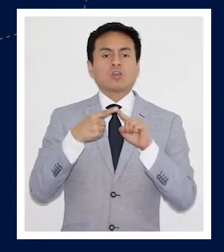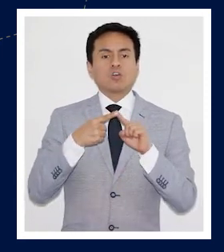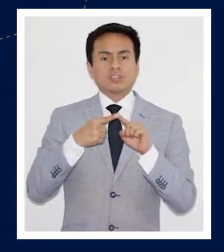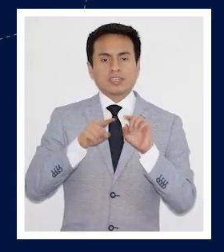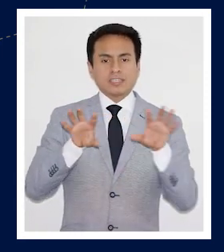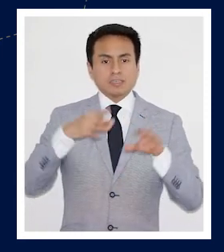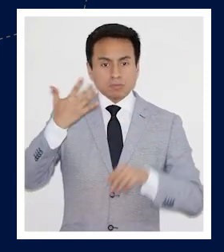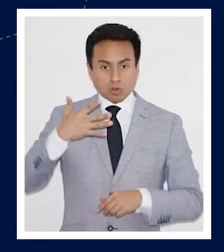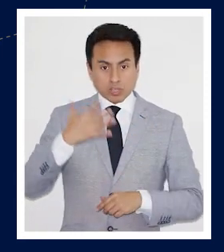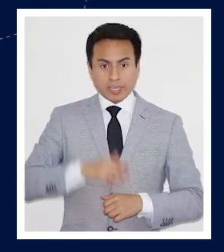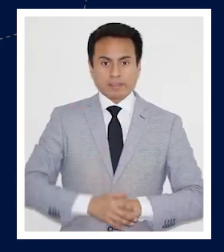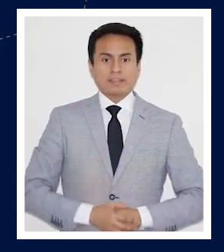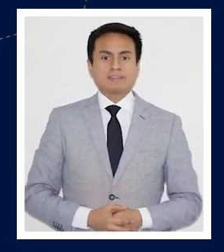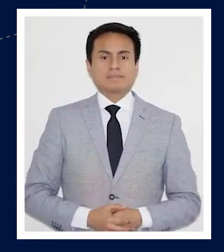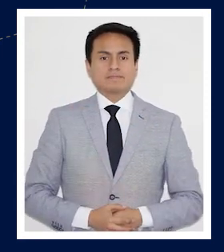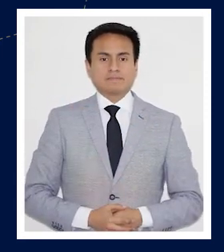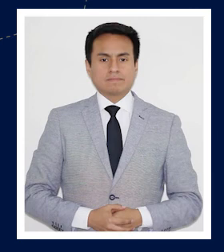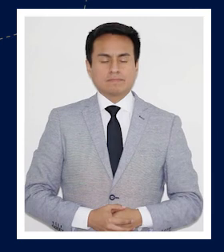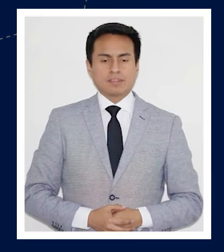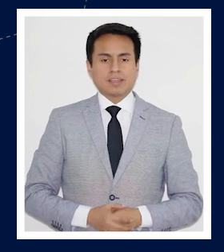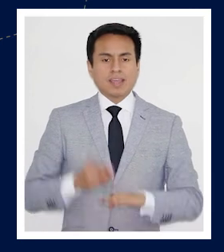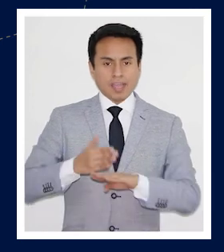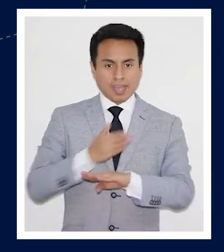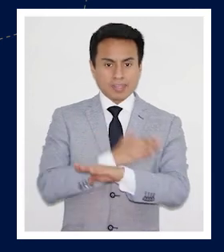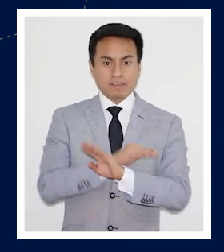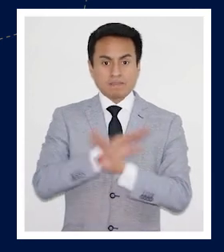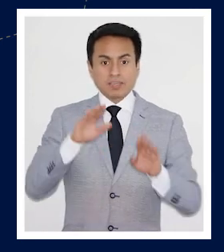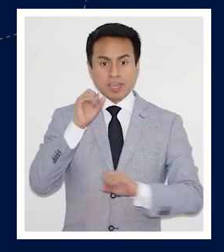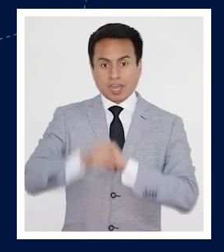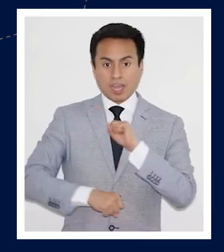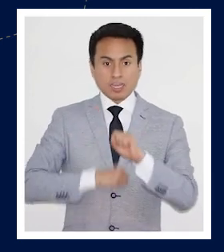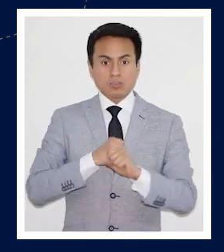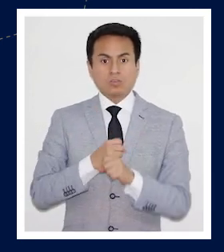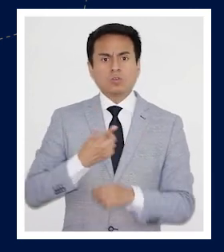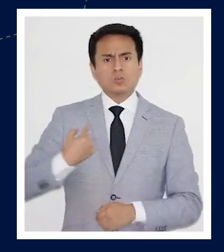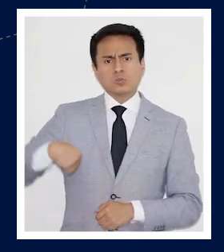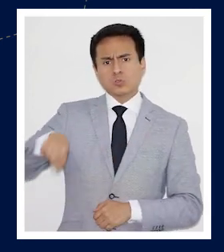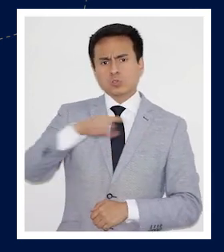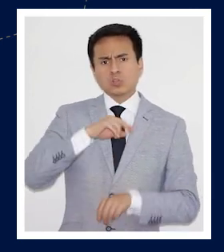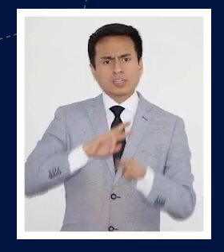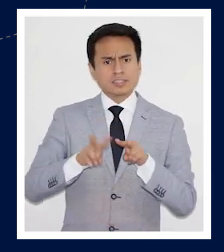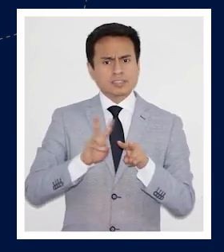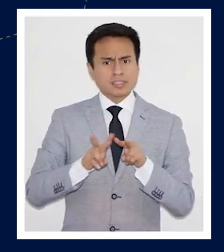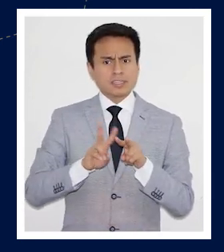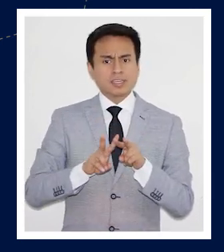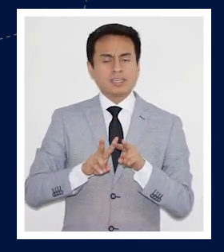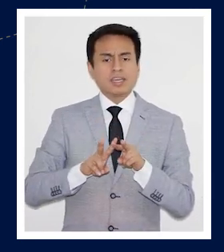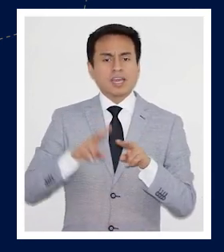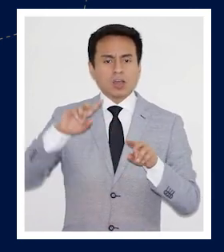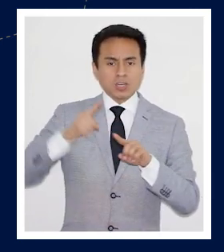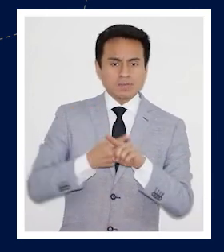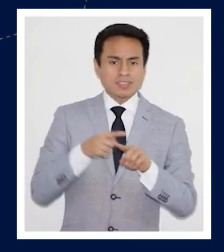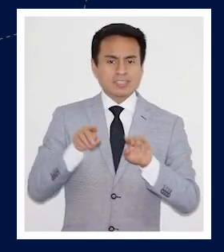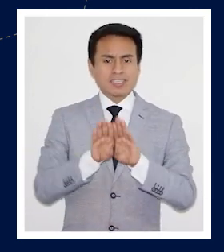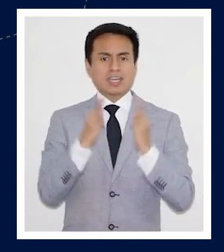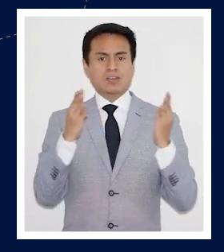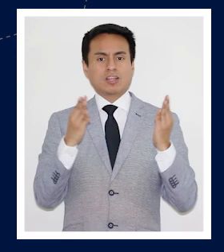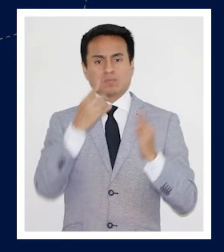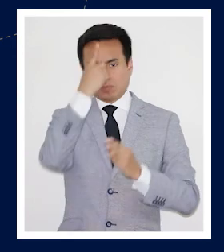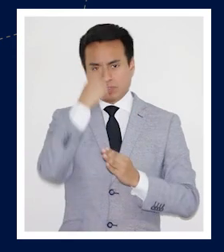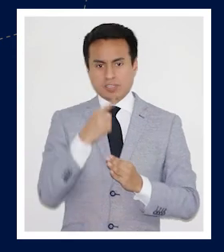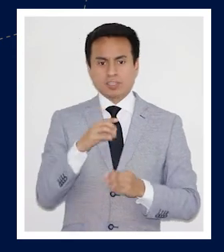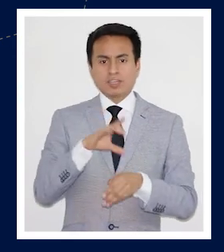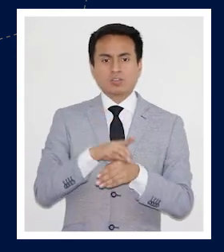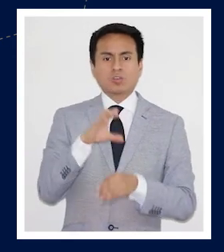Una de las cosas importantes es que antes de que termine el año, nosotros vamos a tener reinaugurado